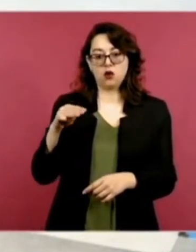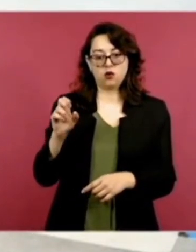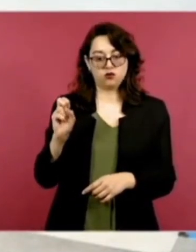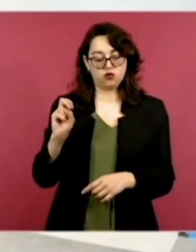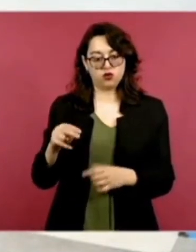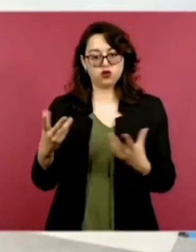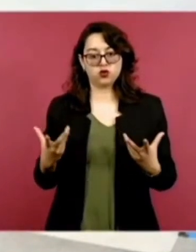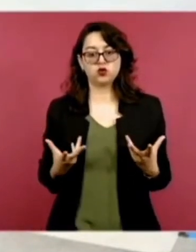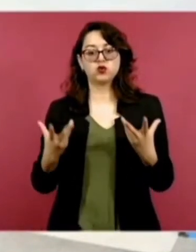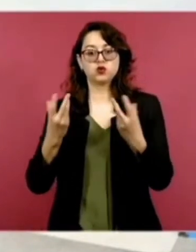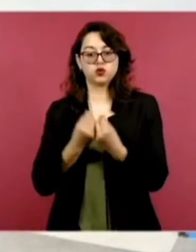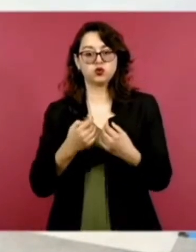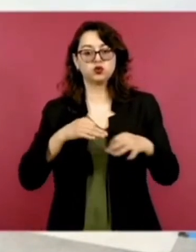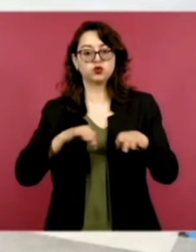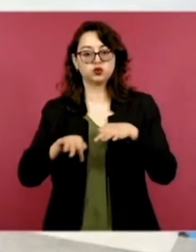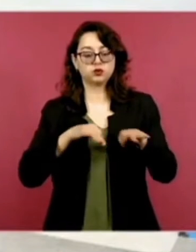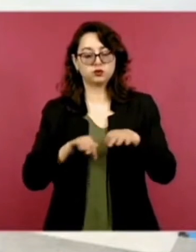fecha,